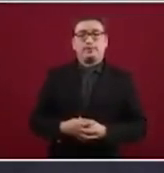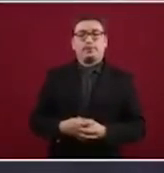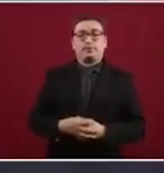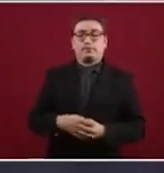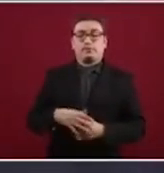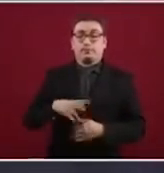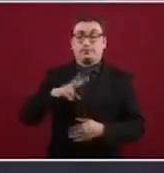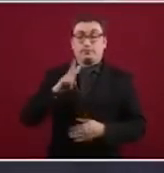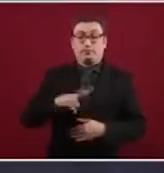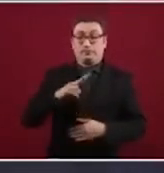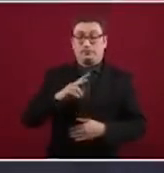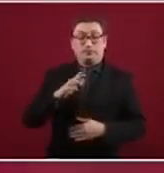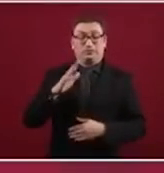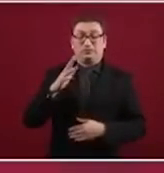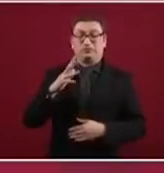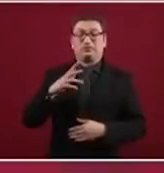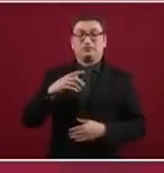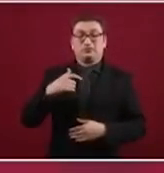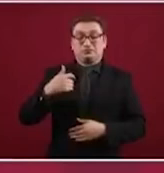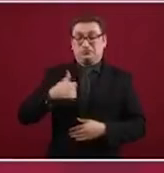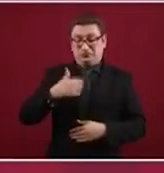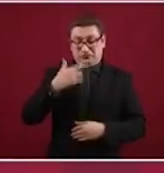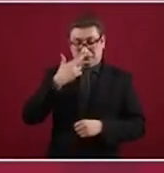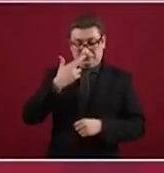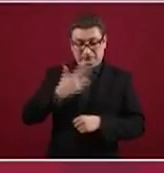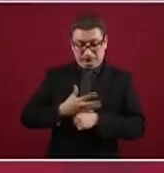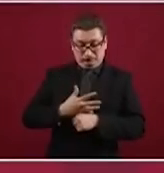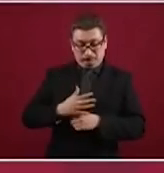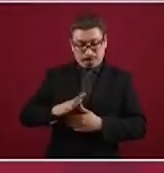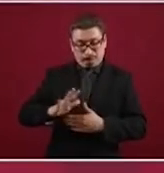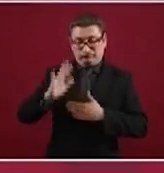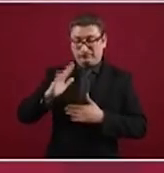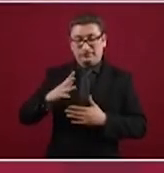implica un gran compromiso. Lo asumo